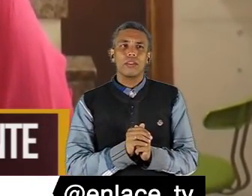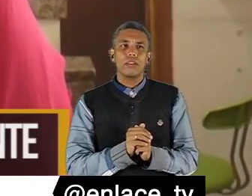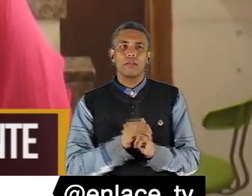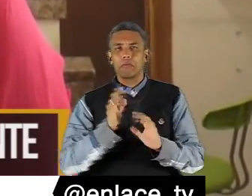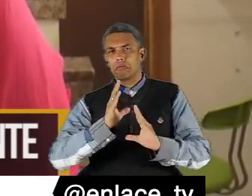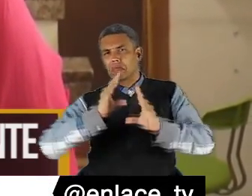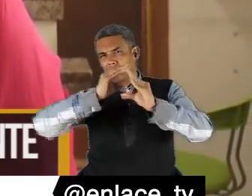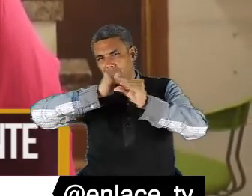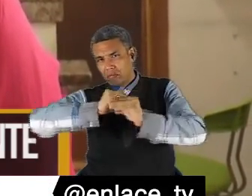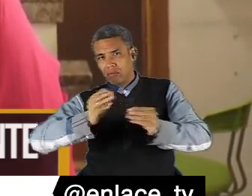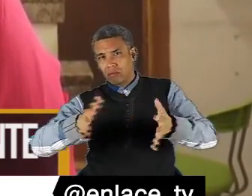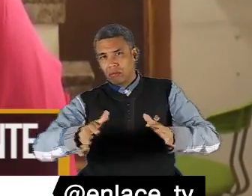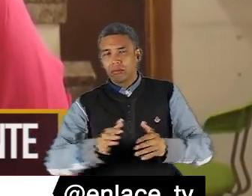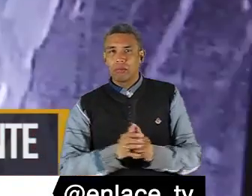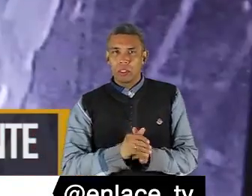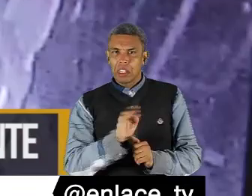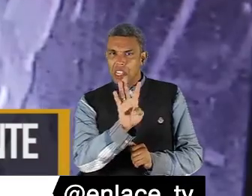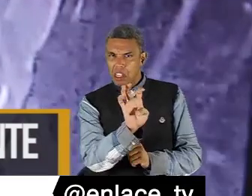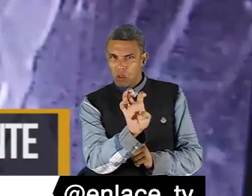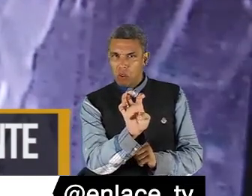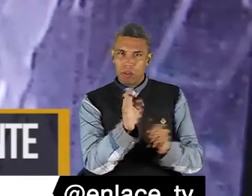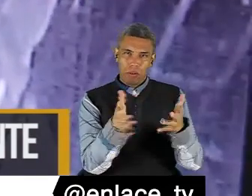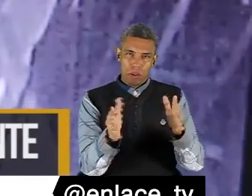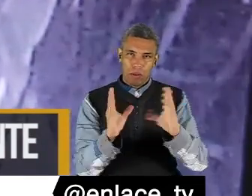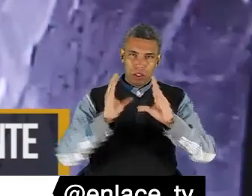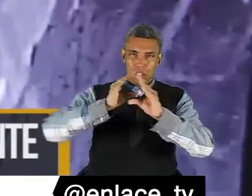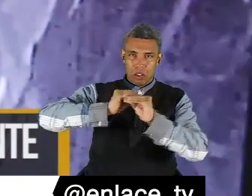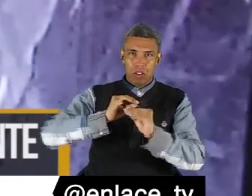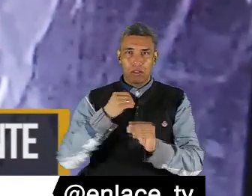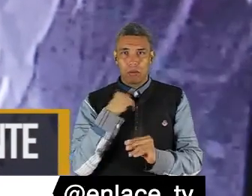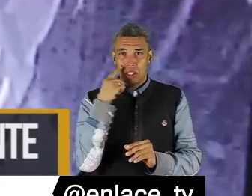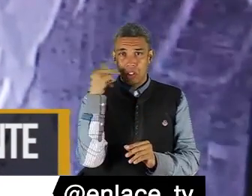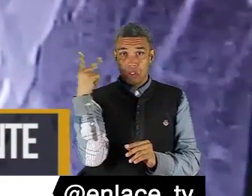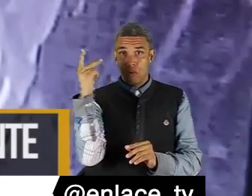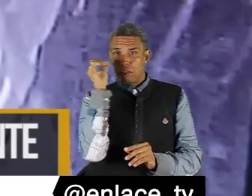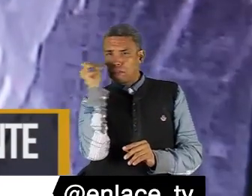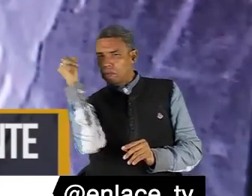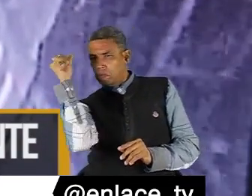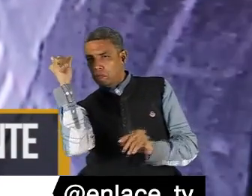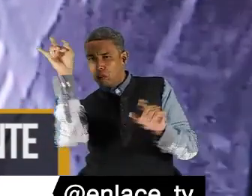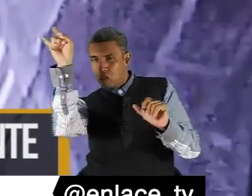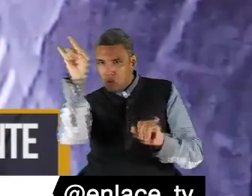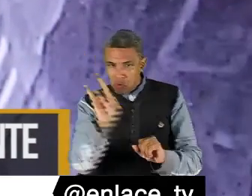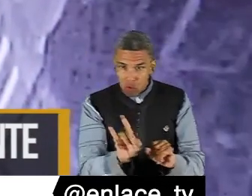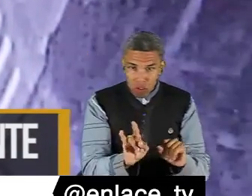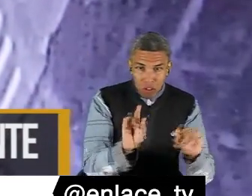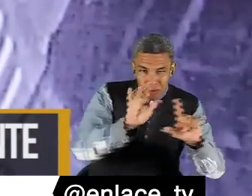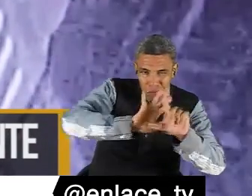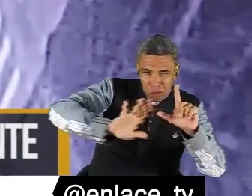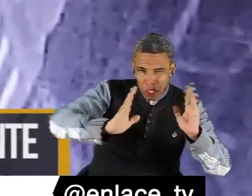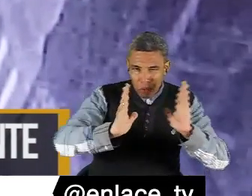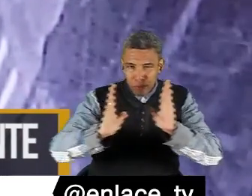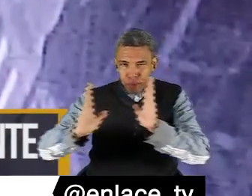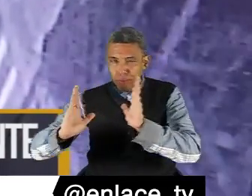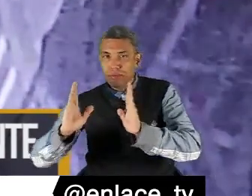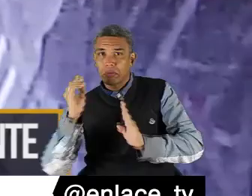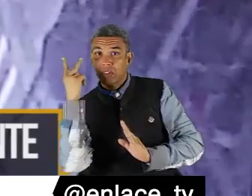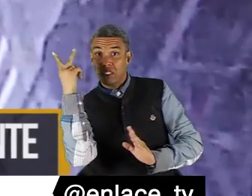evidencia, dos personas, dos jóvenes, pues estuvieron alrededor más o menos de 10 minutos dentro del